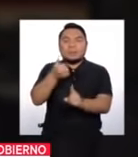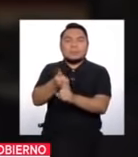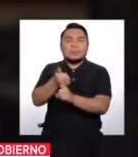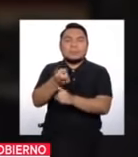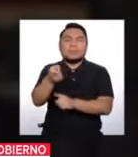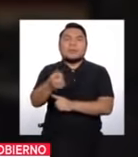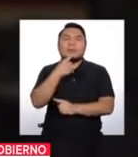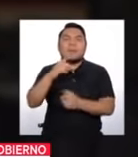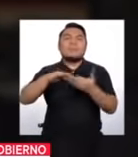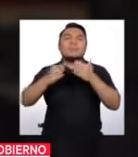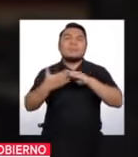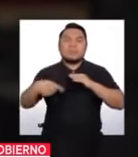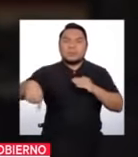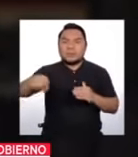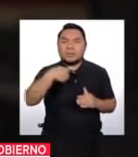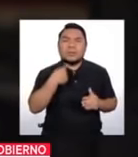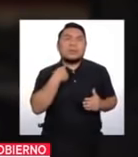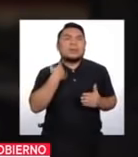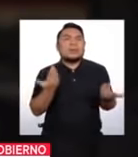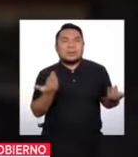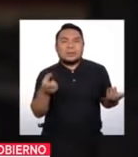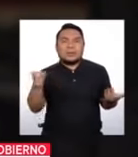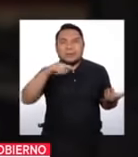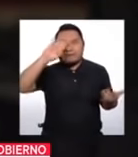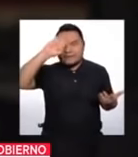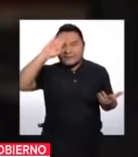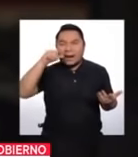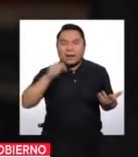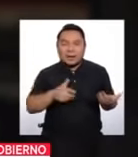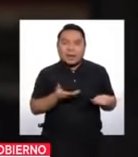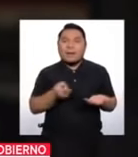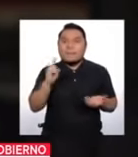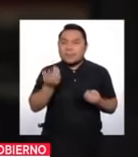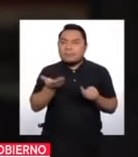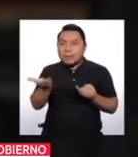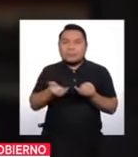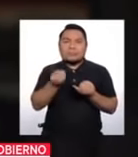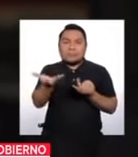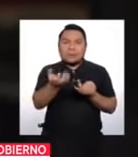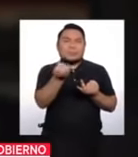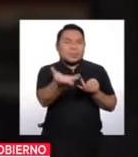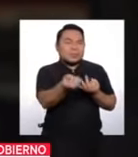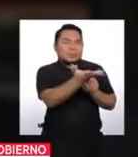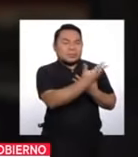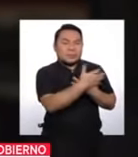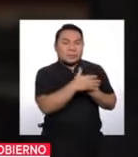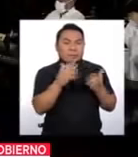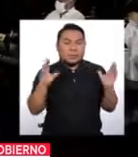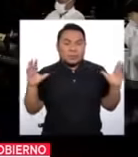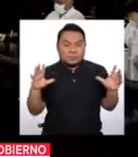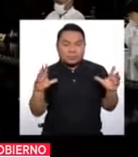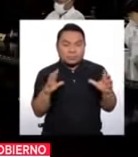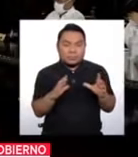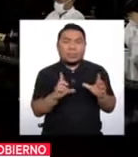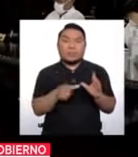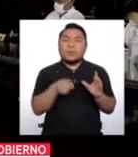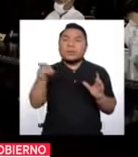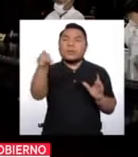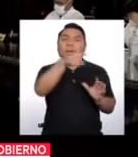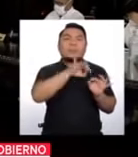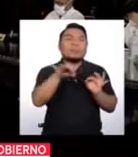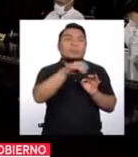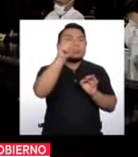la propia población que está afectada directamente por la enfermedad y donde está circulando el virus, donde lo hemos notado, a la que se agrega población